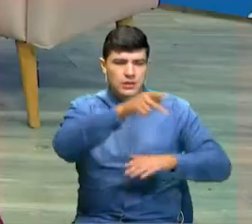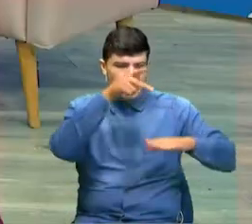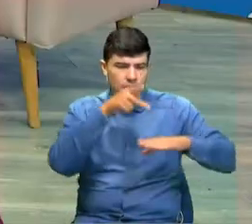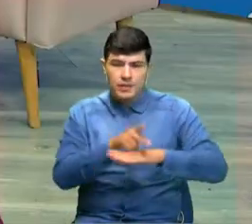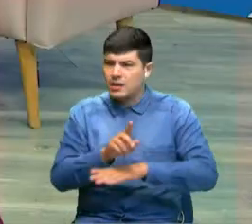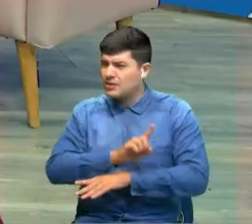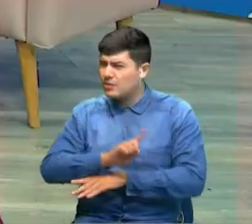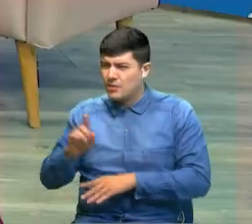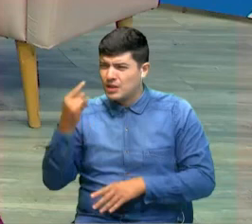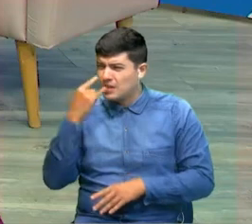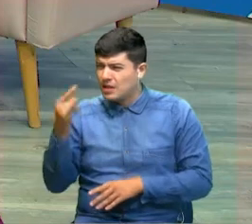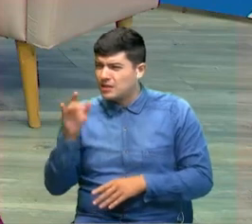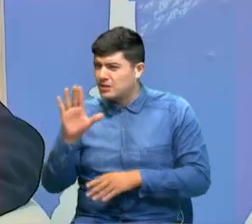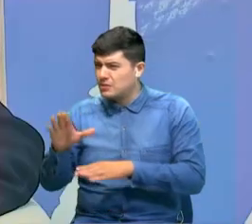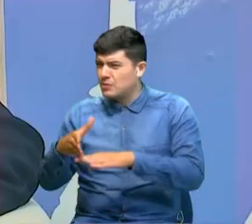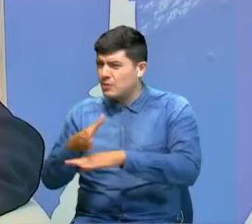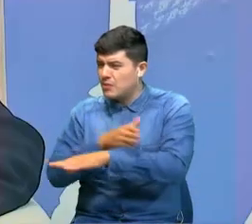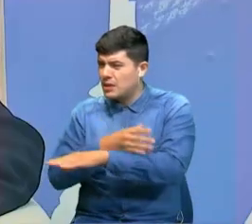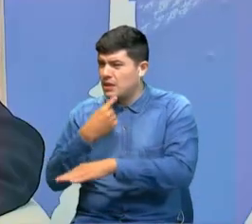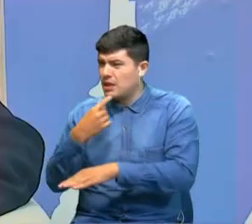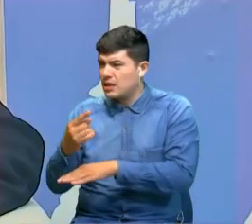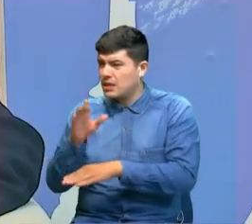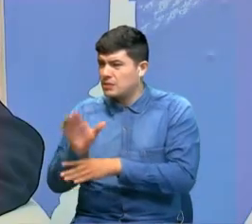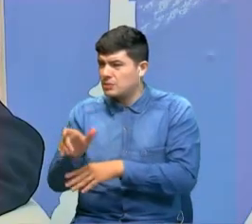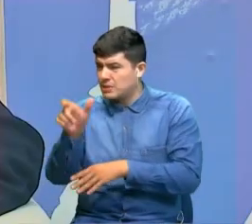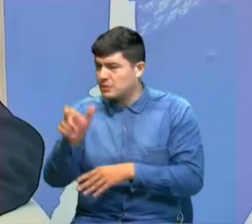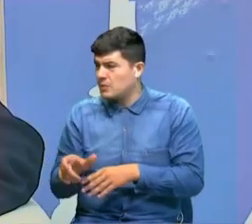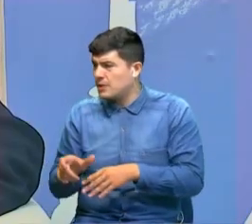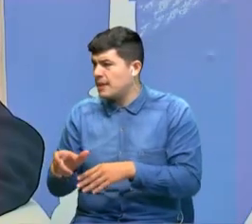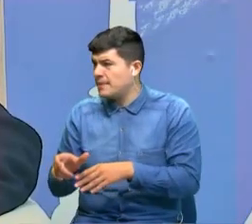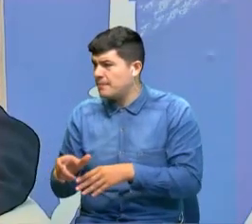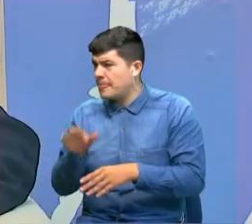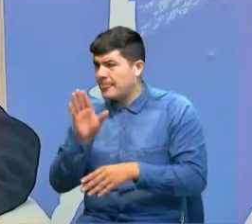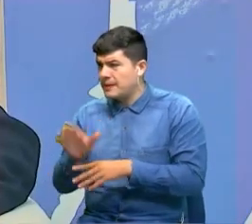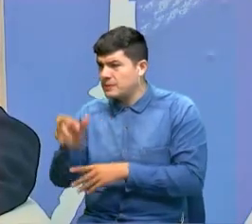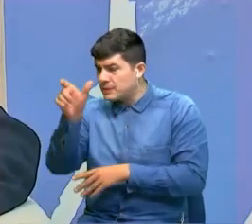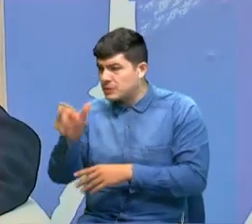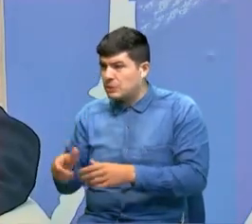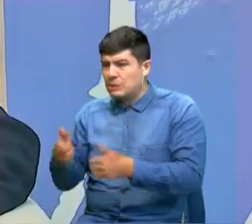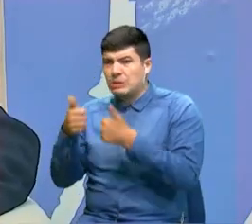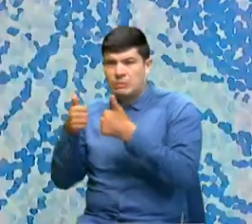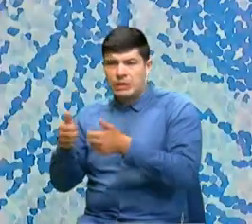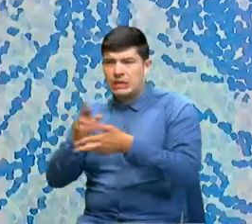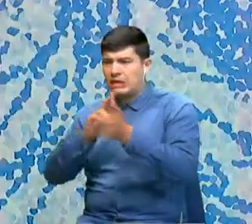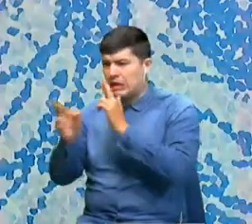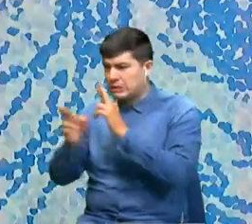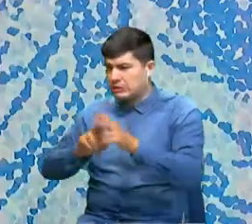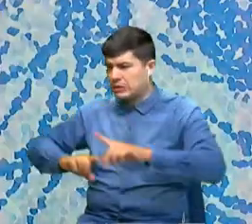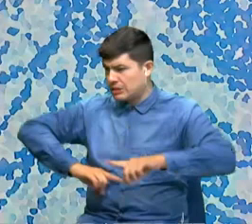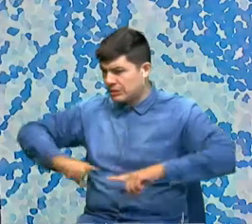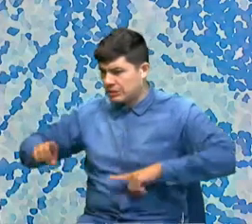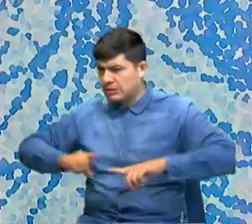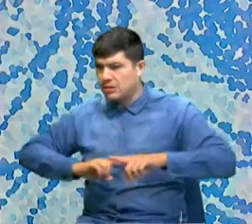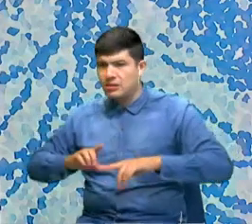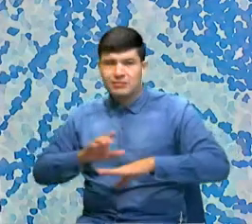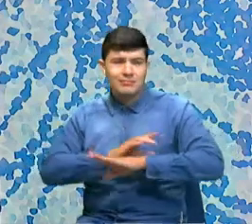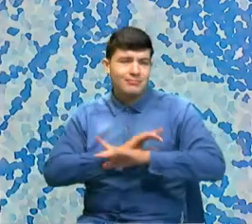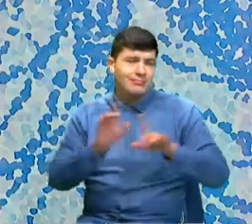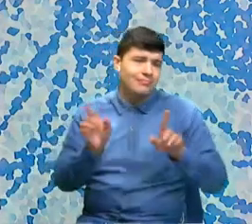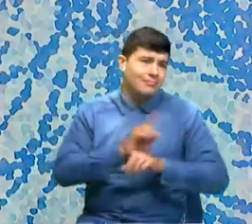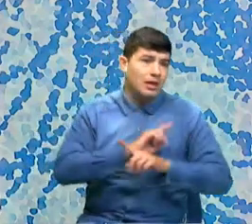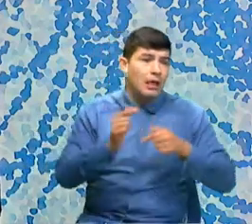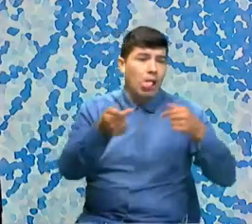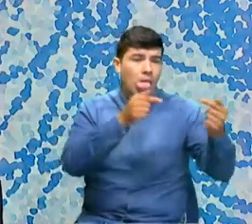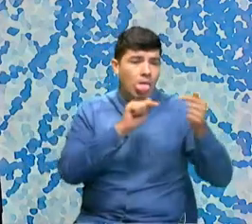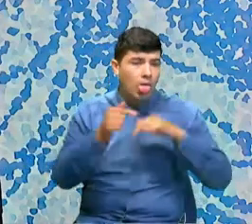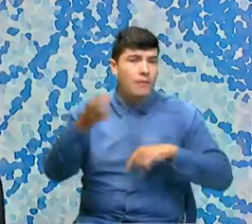en este caso lo que le mencionaba como particular de la buena relación entre la administración no, y él. No, si hay conflictos, para